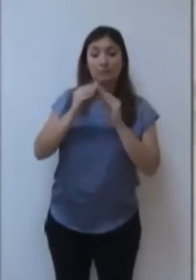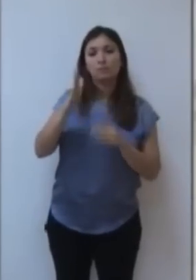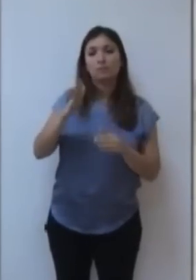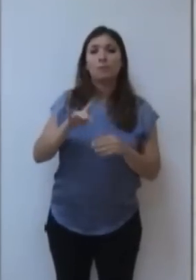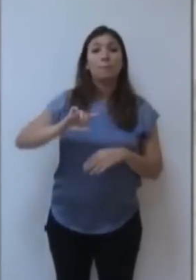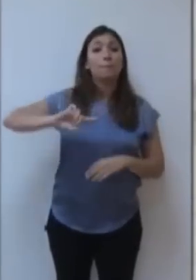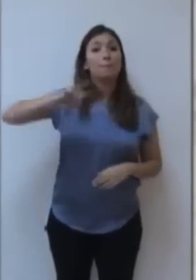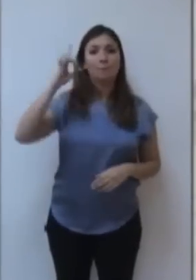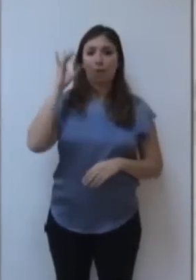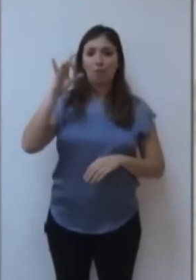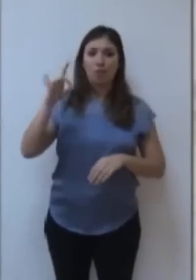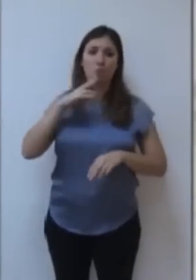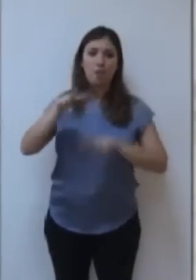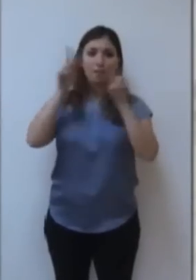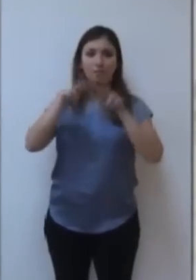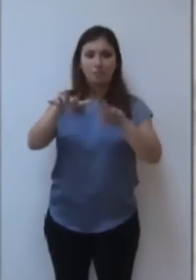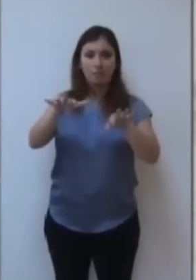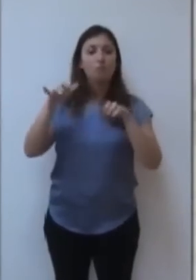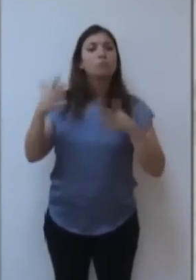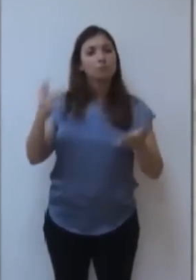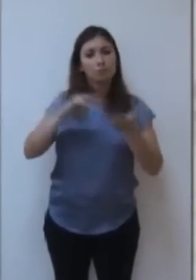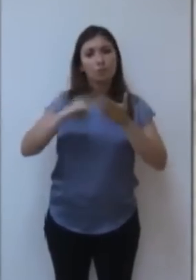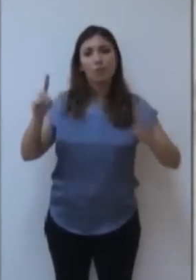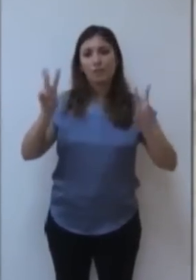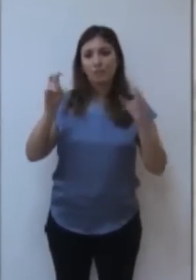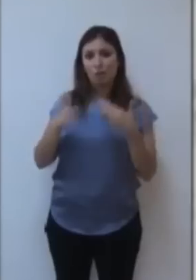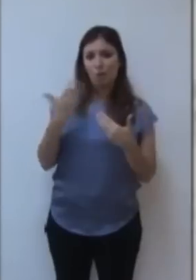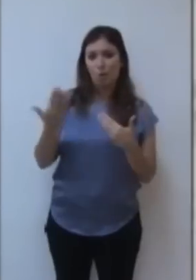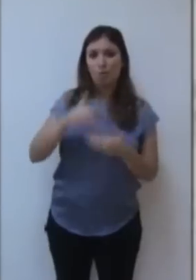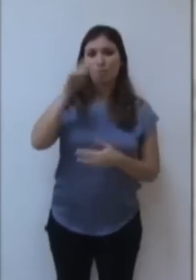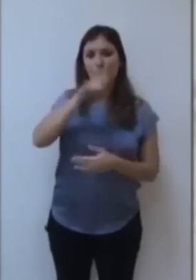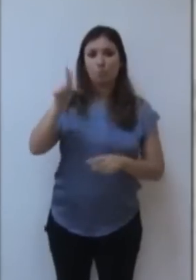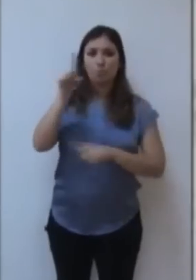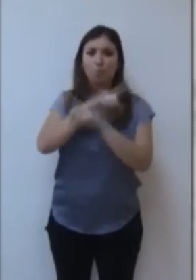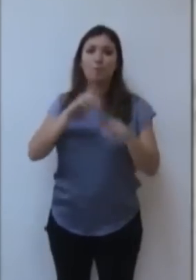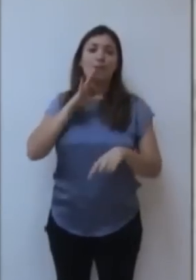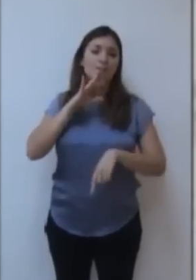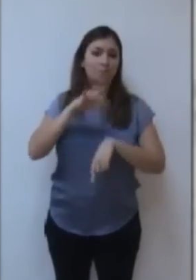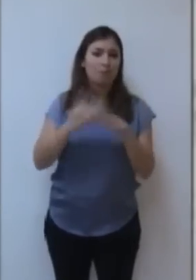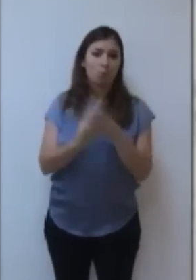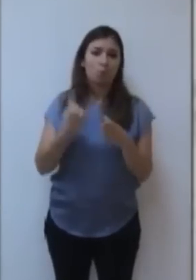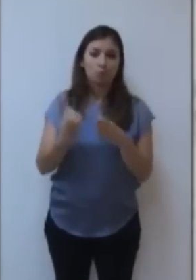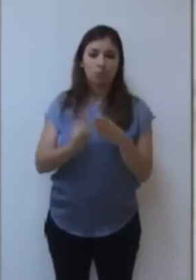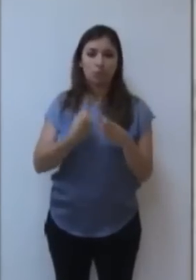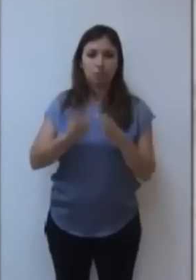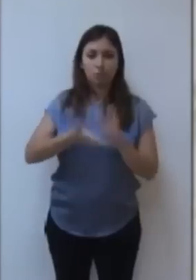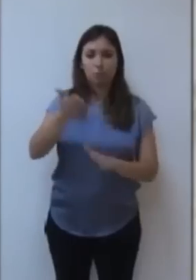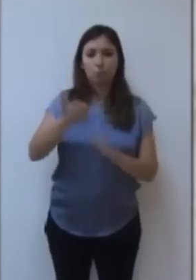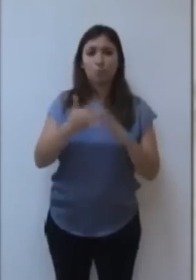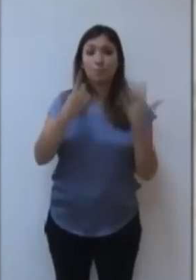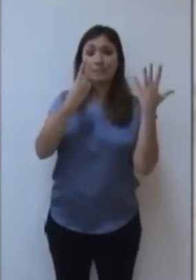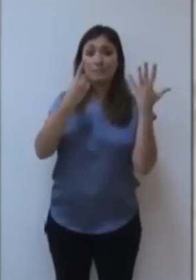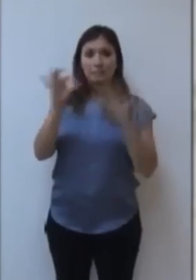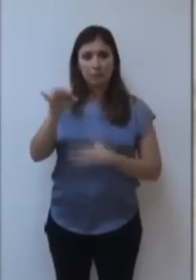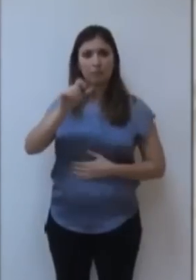Organizamos la primera conferencia internacional de tecnologías innovadoras para personas con trastornos del espectro del autismo, ¿no? Se van a presentar 60